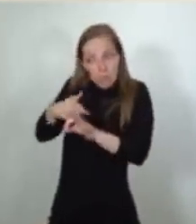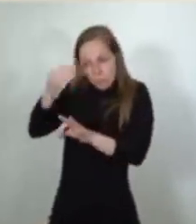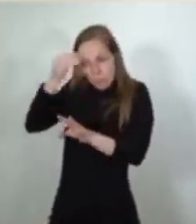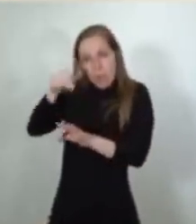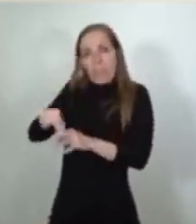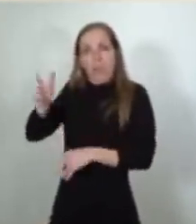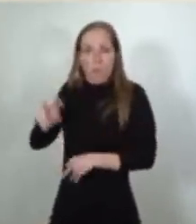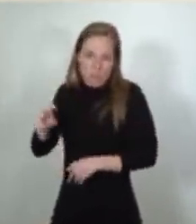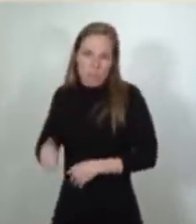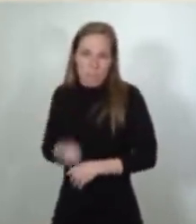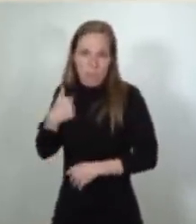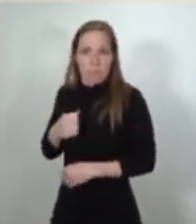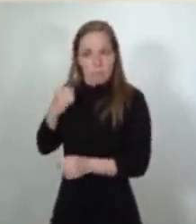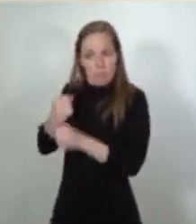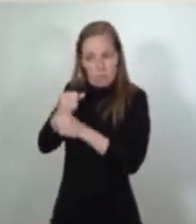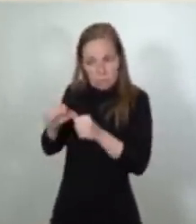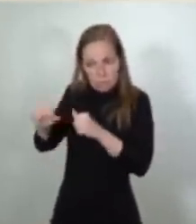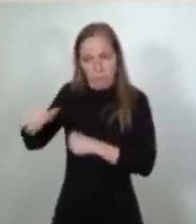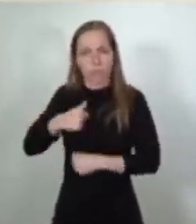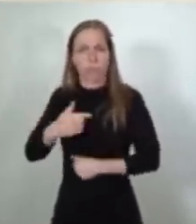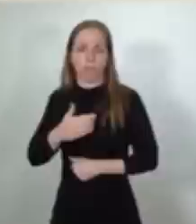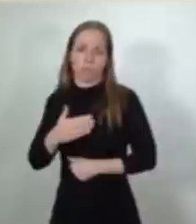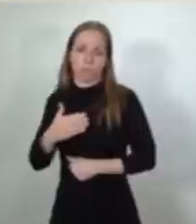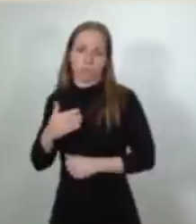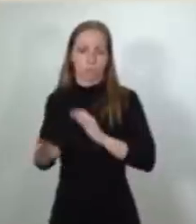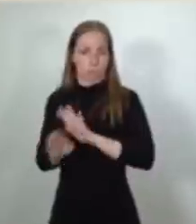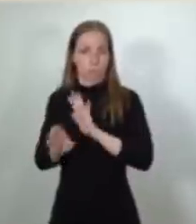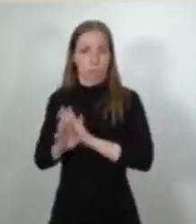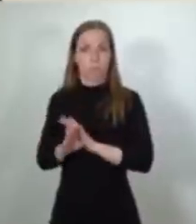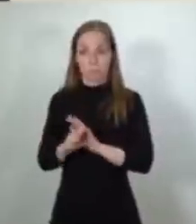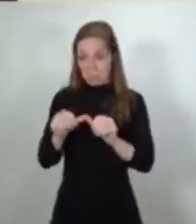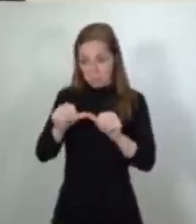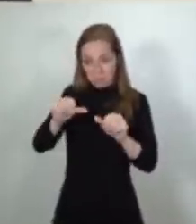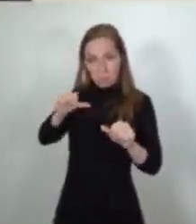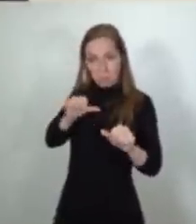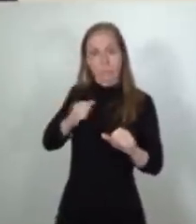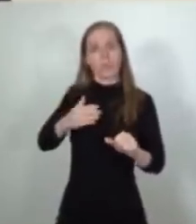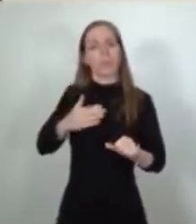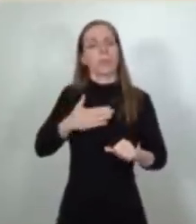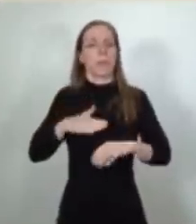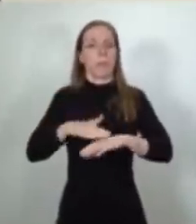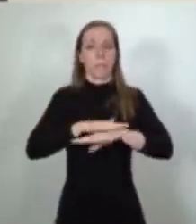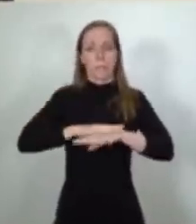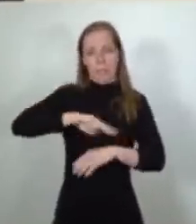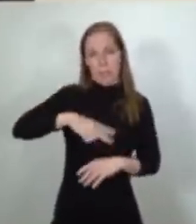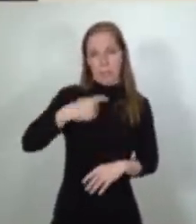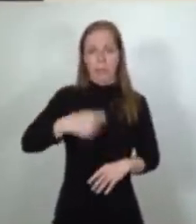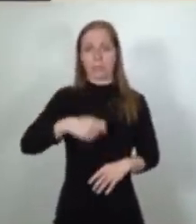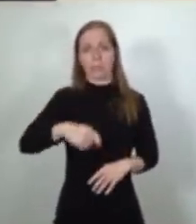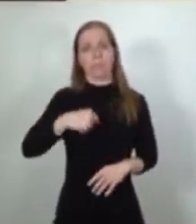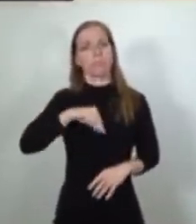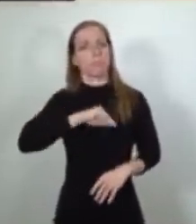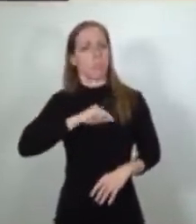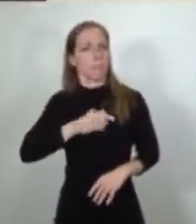útil. Ha sido un honor ser vicepresidente del Gobierno de España. Adelante, compañeras.